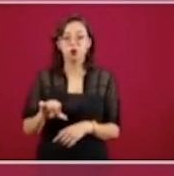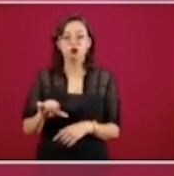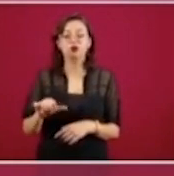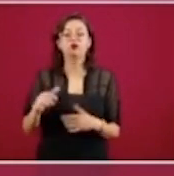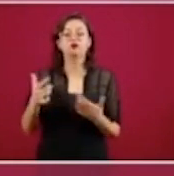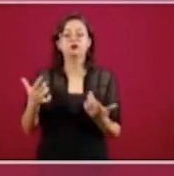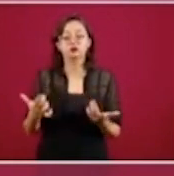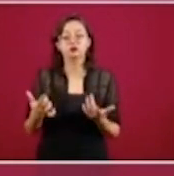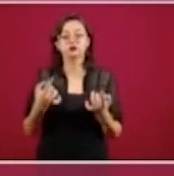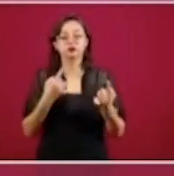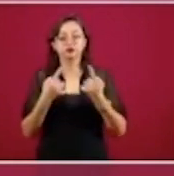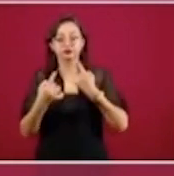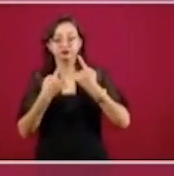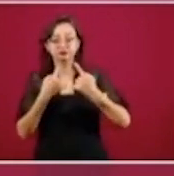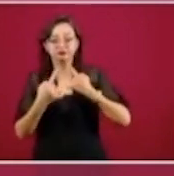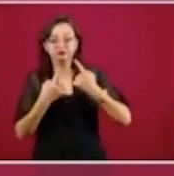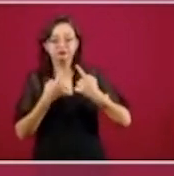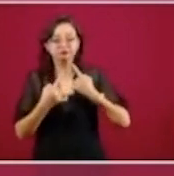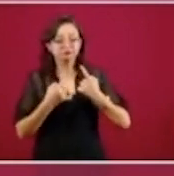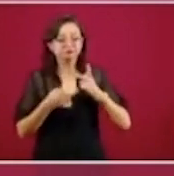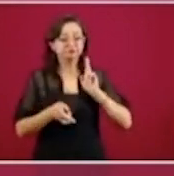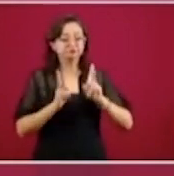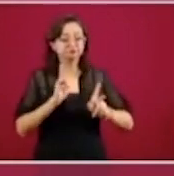qué? Pues para ver